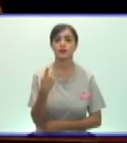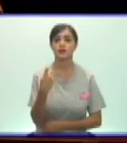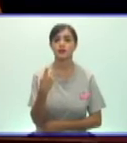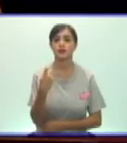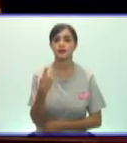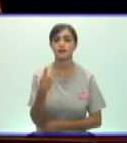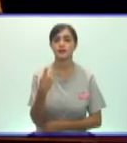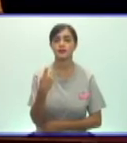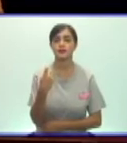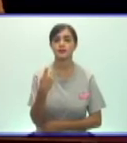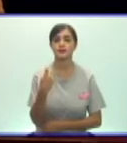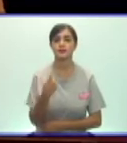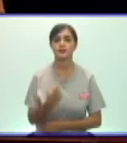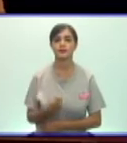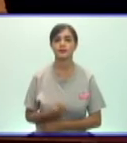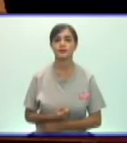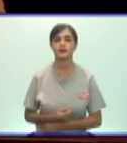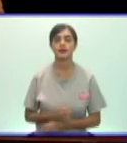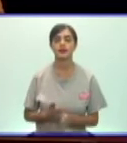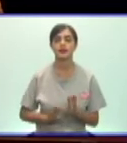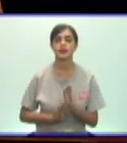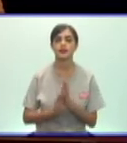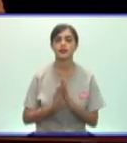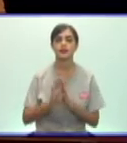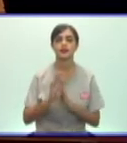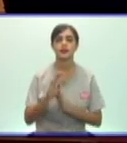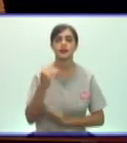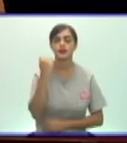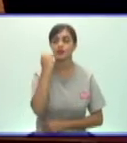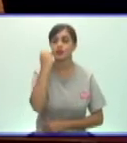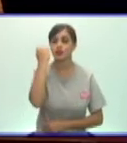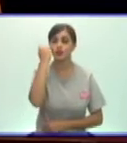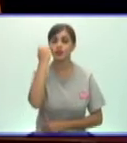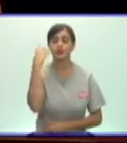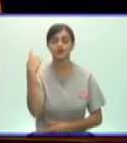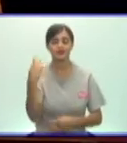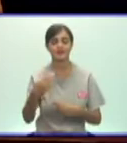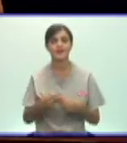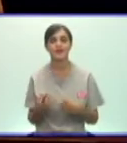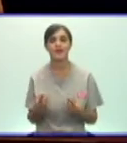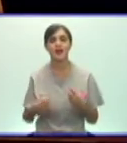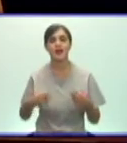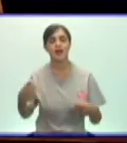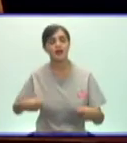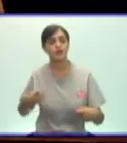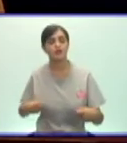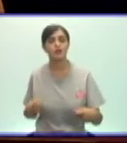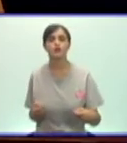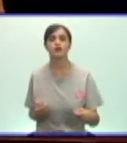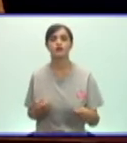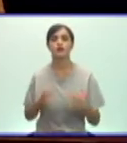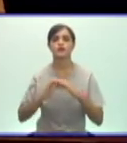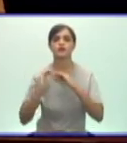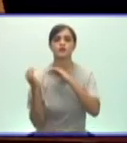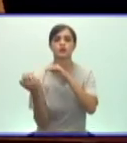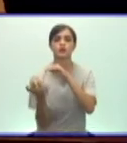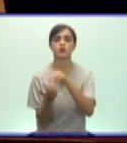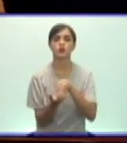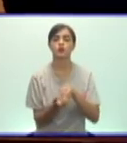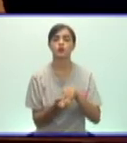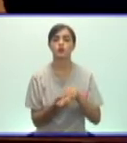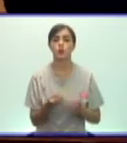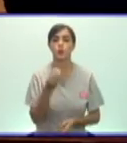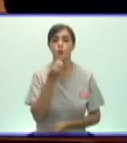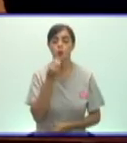se produzcan y se desarrollen en el mundo guerras que traen como resultado, ustedes pudieron poder identificar esto en su